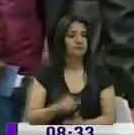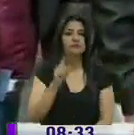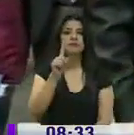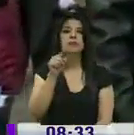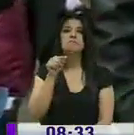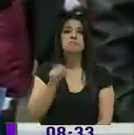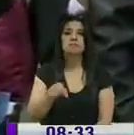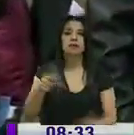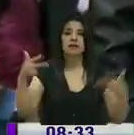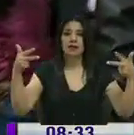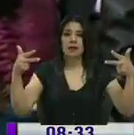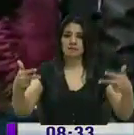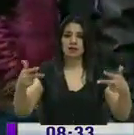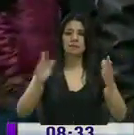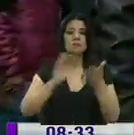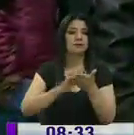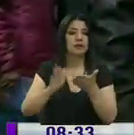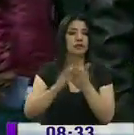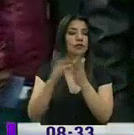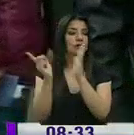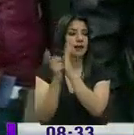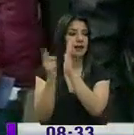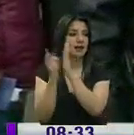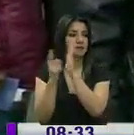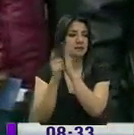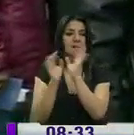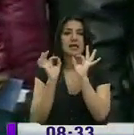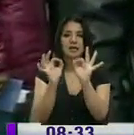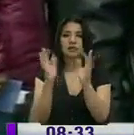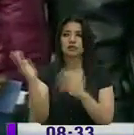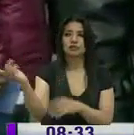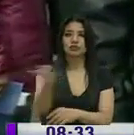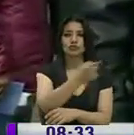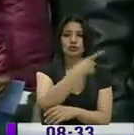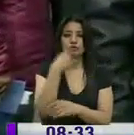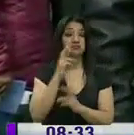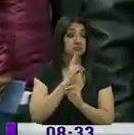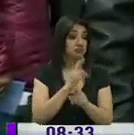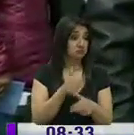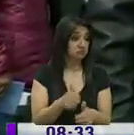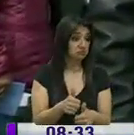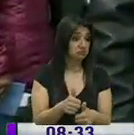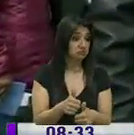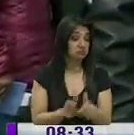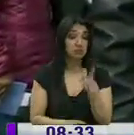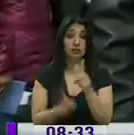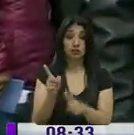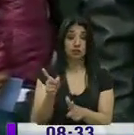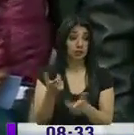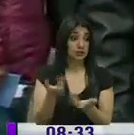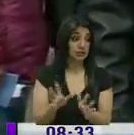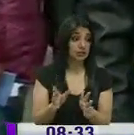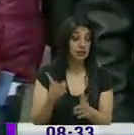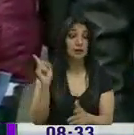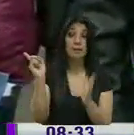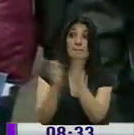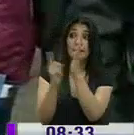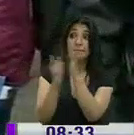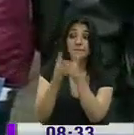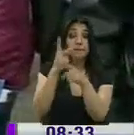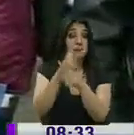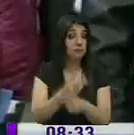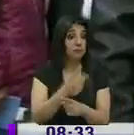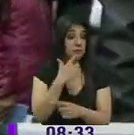que usted dice o las alarmas comunitarias más bien que ya están puestas qué resultados han tenido la ciudadanía okupas y se han podido prevenir emergencias